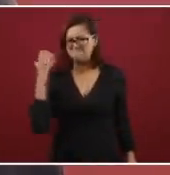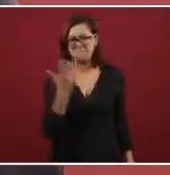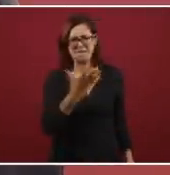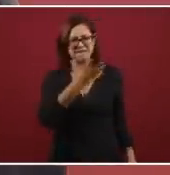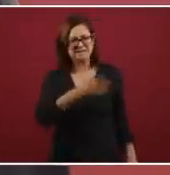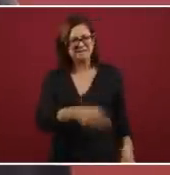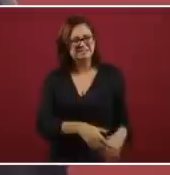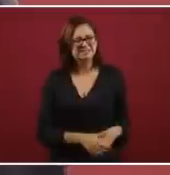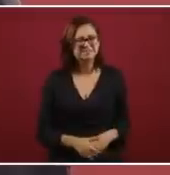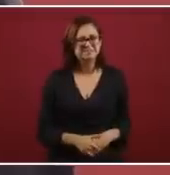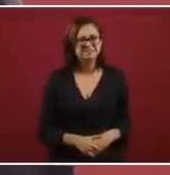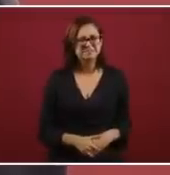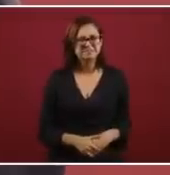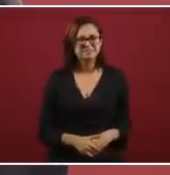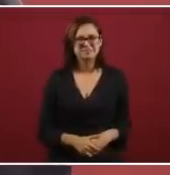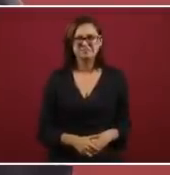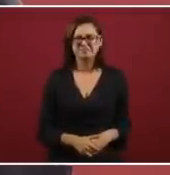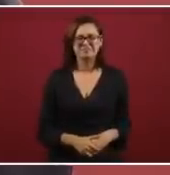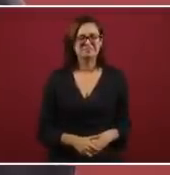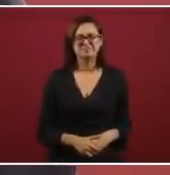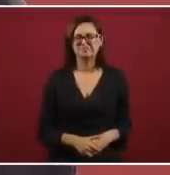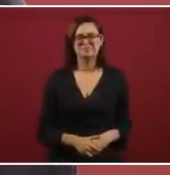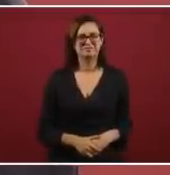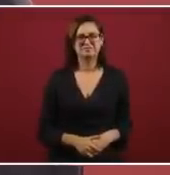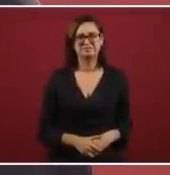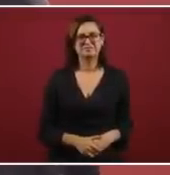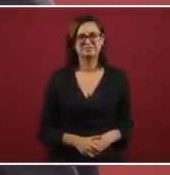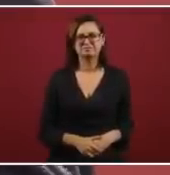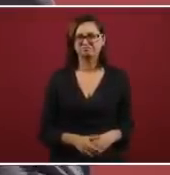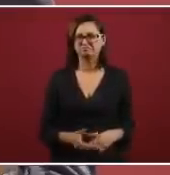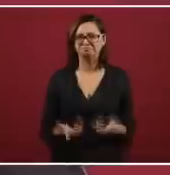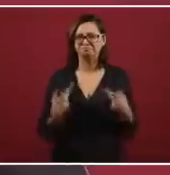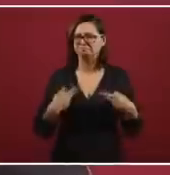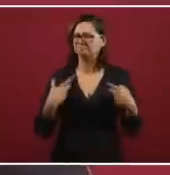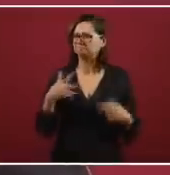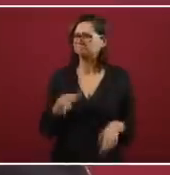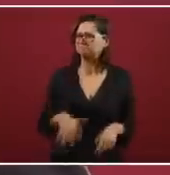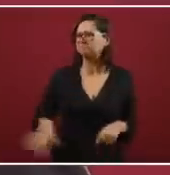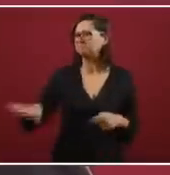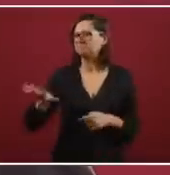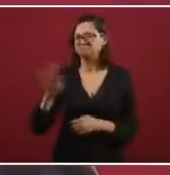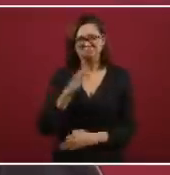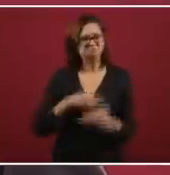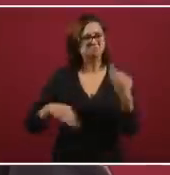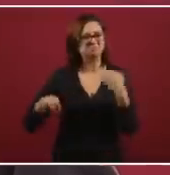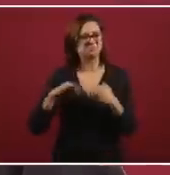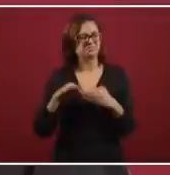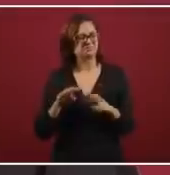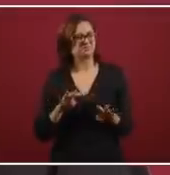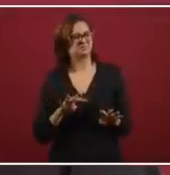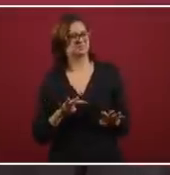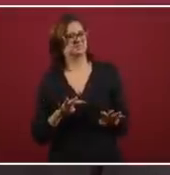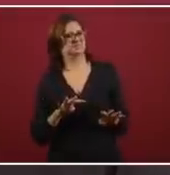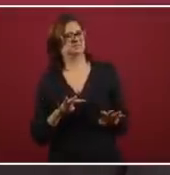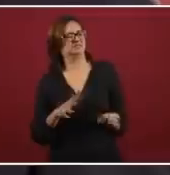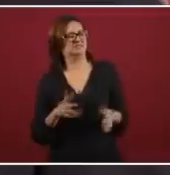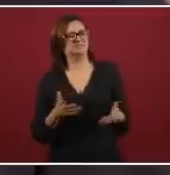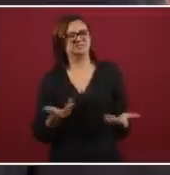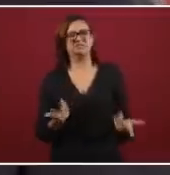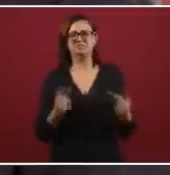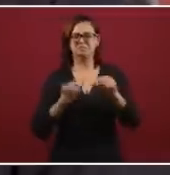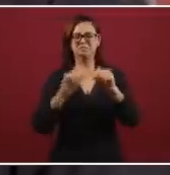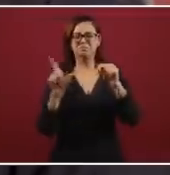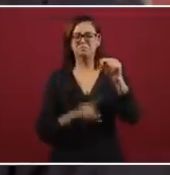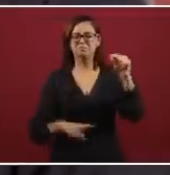para todos. la fama de México